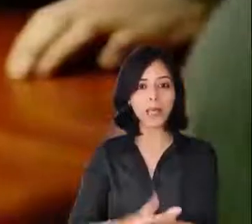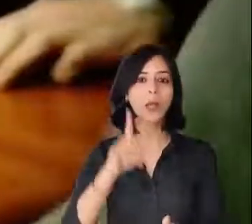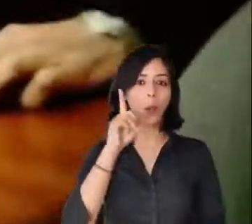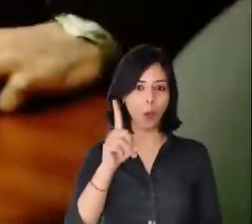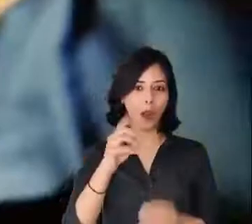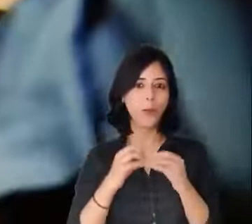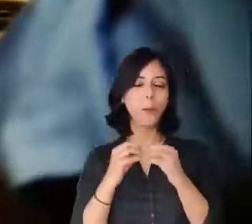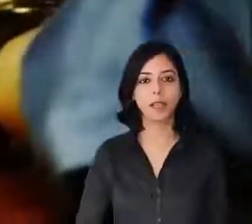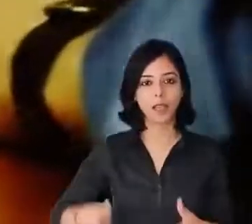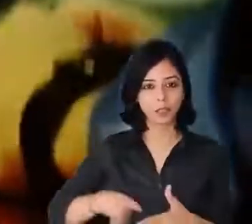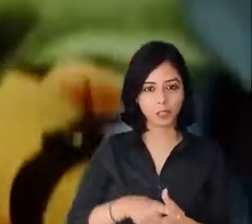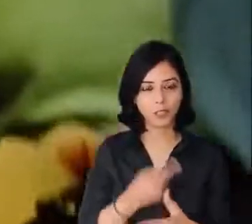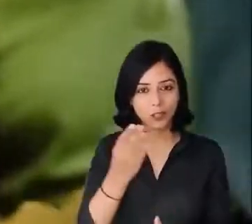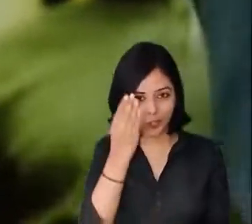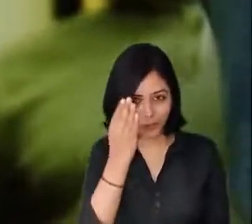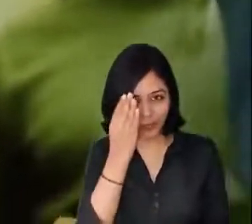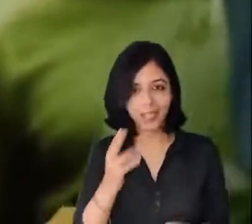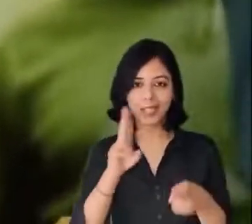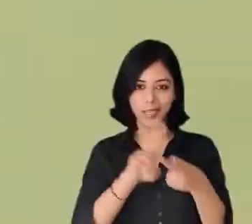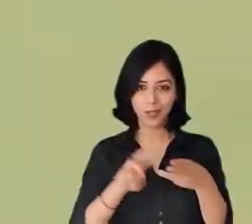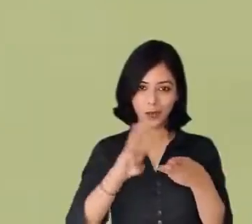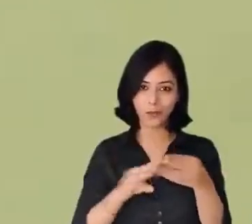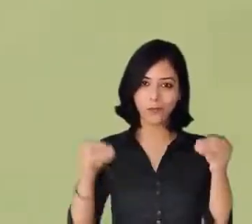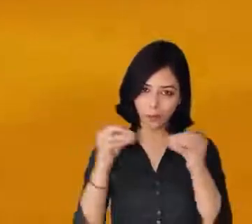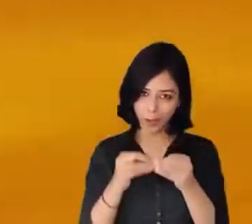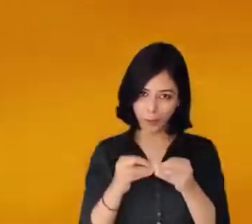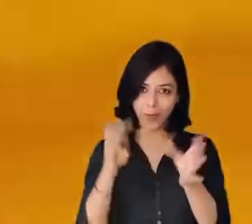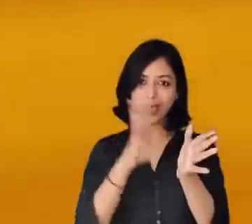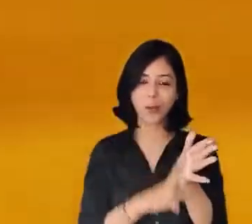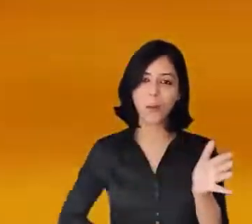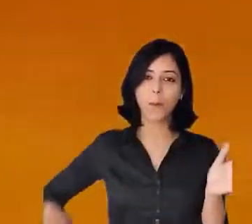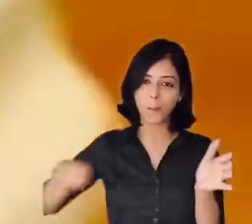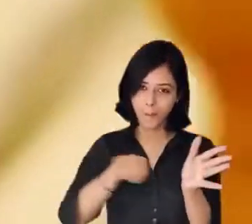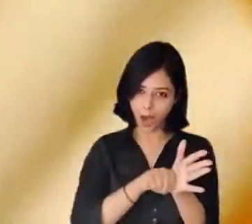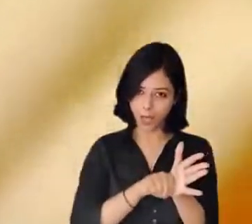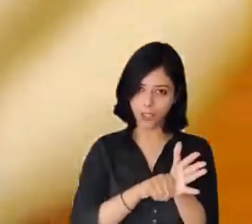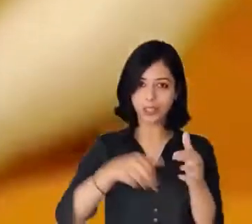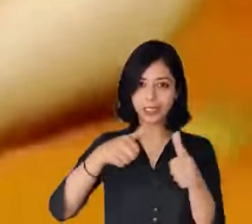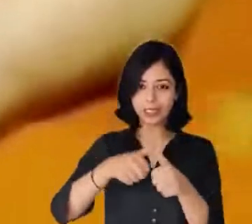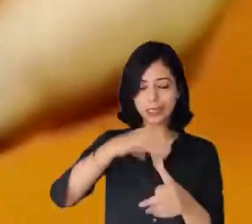malo. Hinners empezó a interrogar al sospechoso como si fuera su mejor amigo.